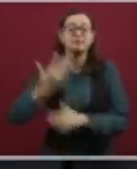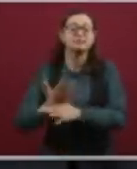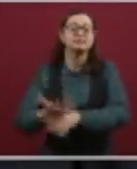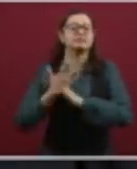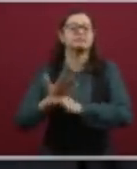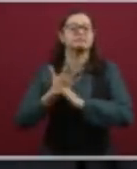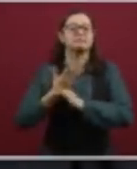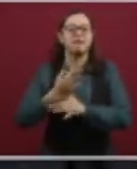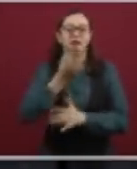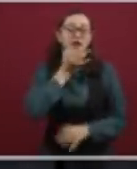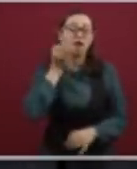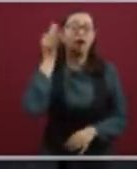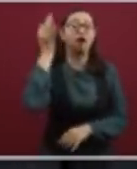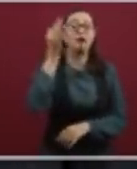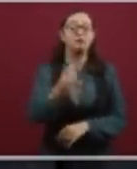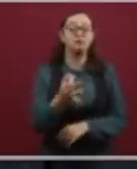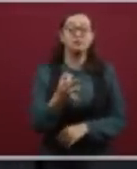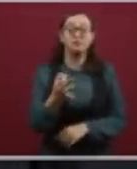y